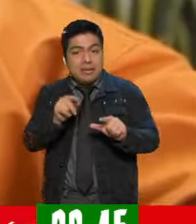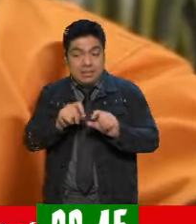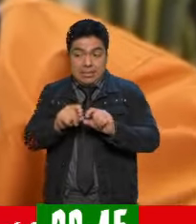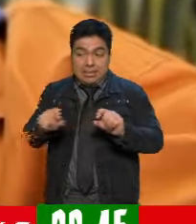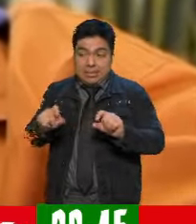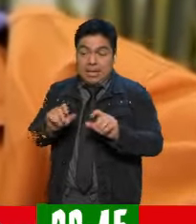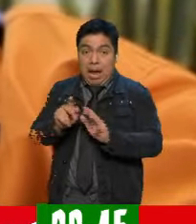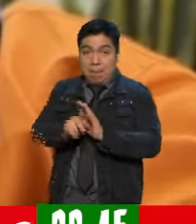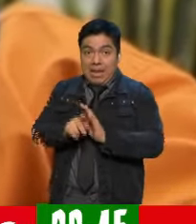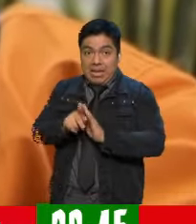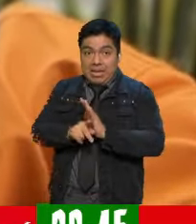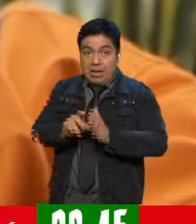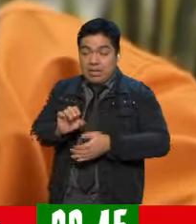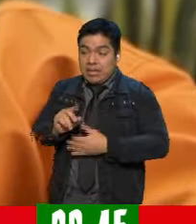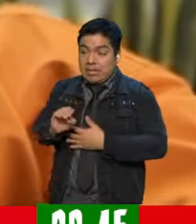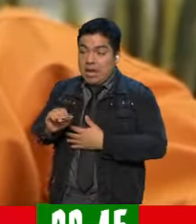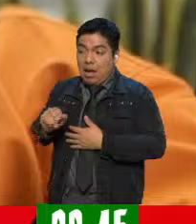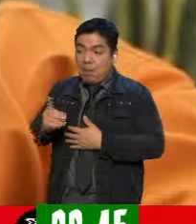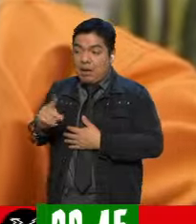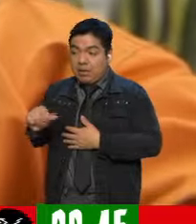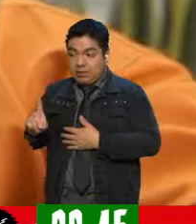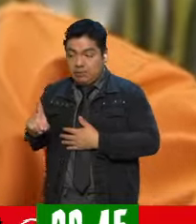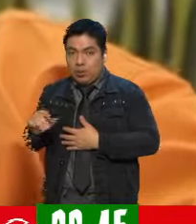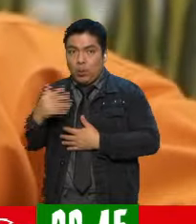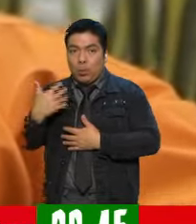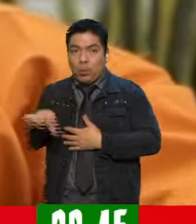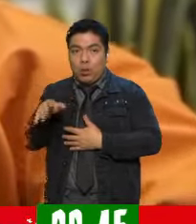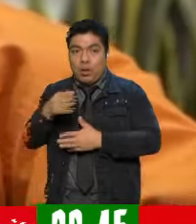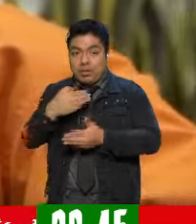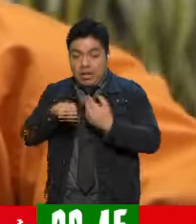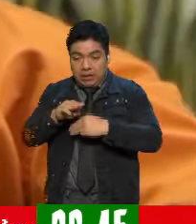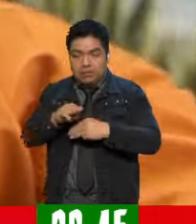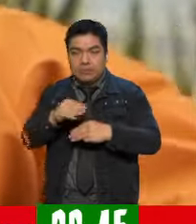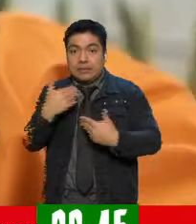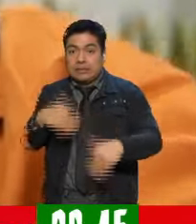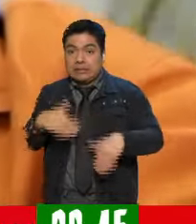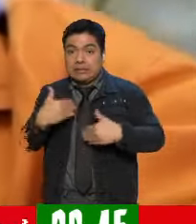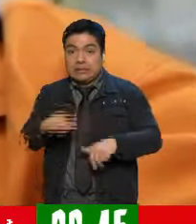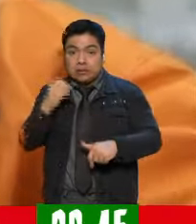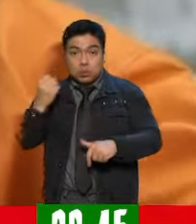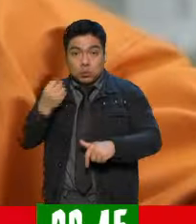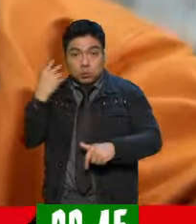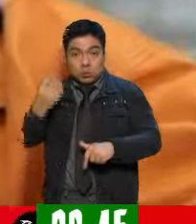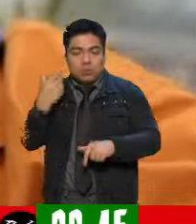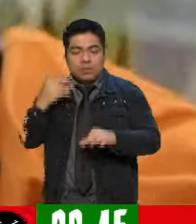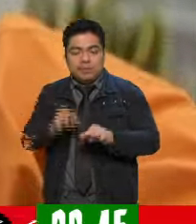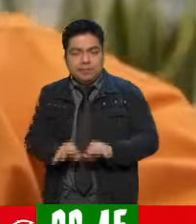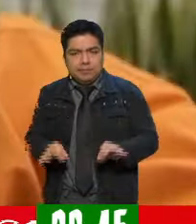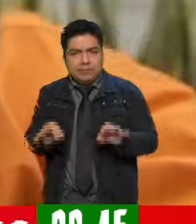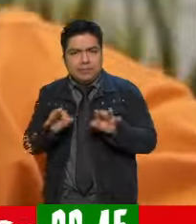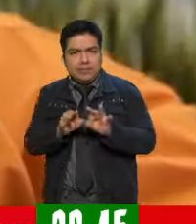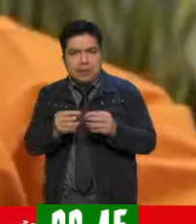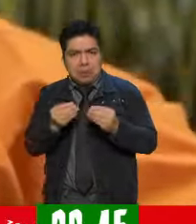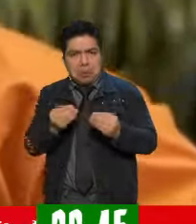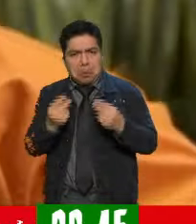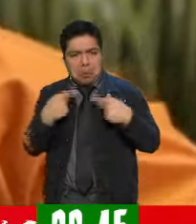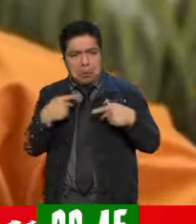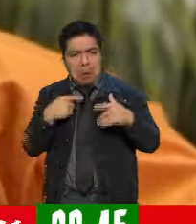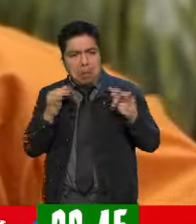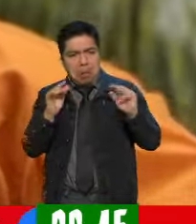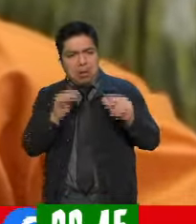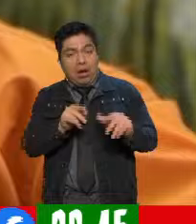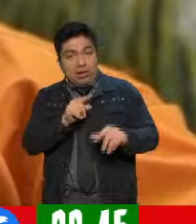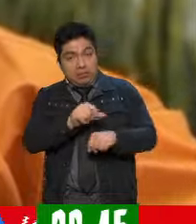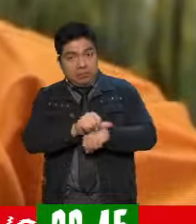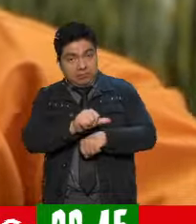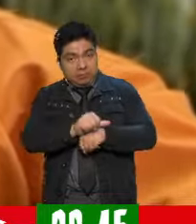es una película que ha hecho mucho ruido en festivales alrededor del mundo, festivales importantes, y que le ha tenido una taquilla importante tanto en su